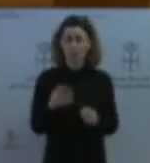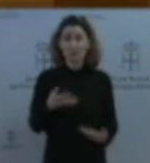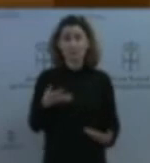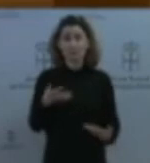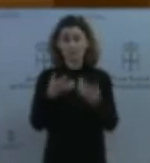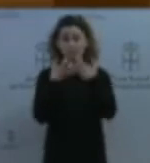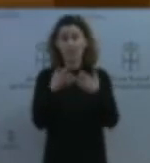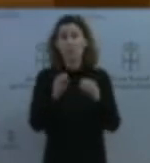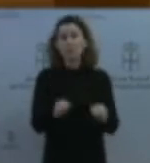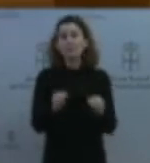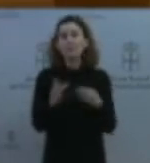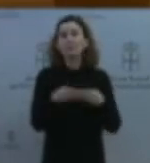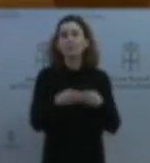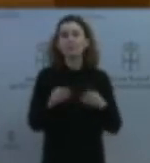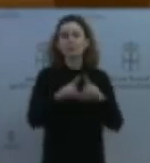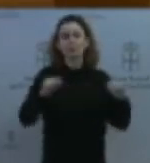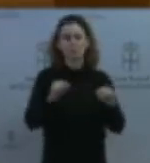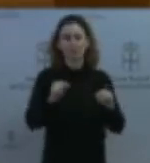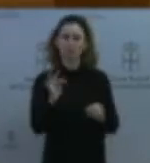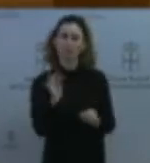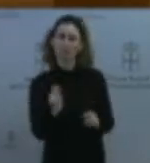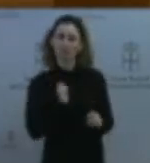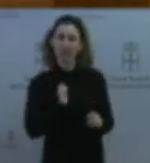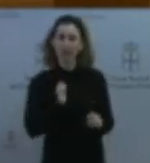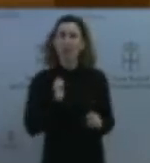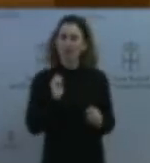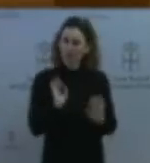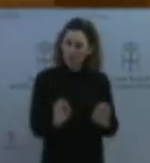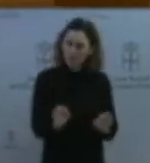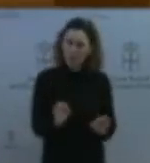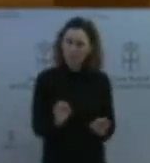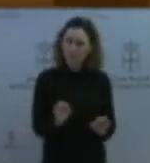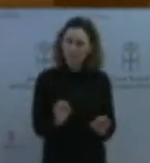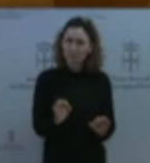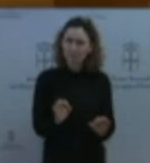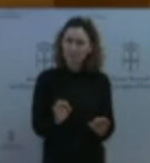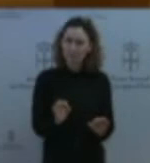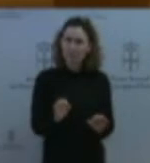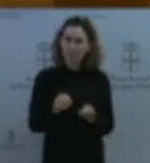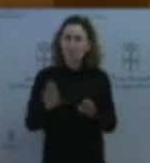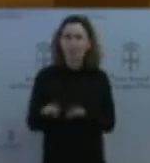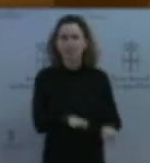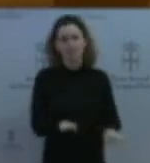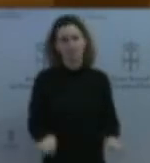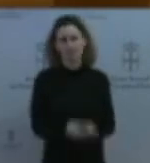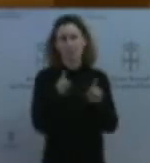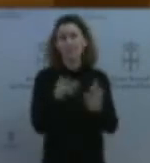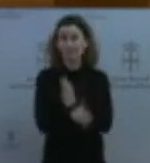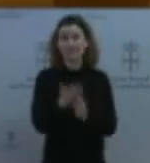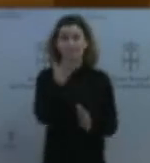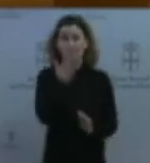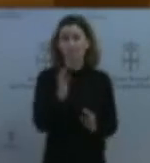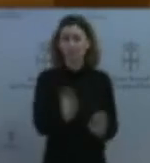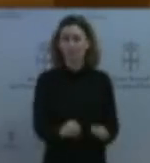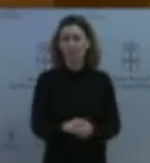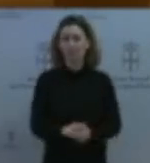no, sin ni siquiera desde el punto de vista partidista. Esta ya es la verdad, señor Ripa, señor diputado. Resumo, visión